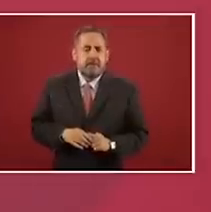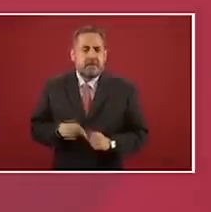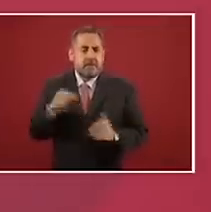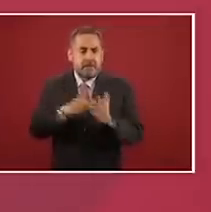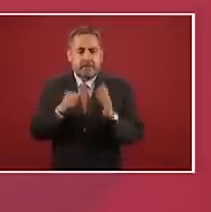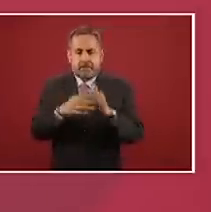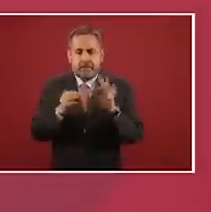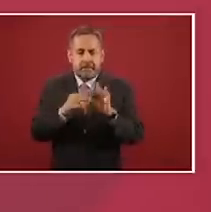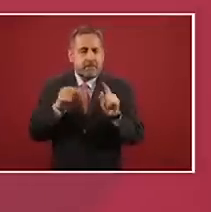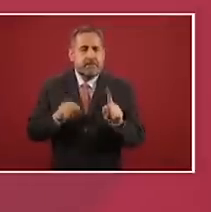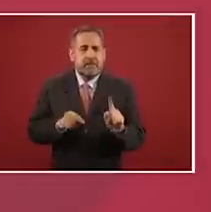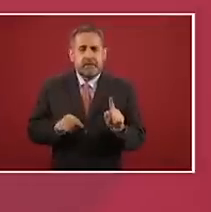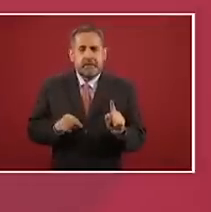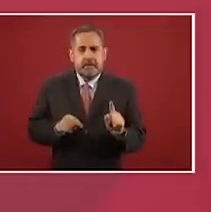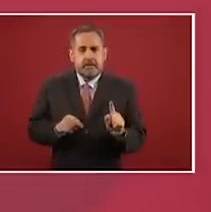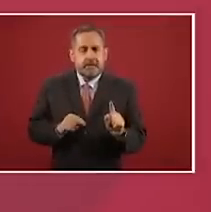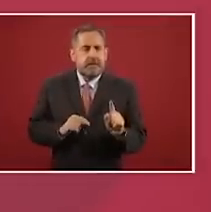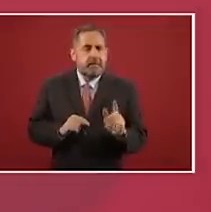un